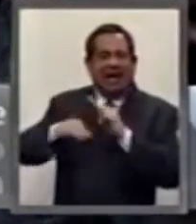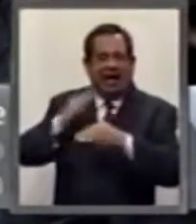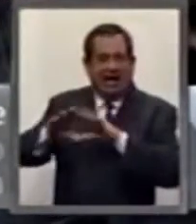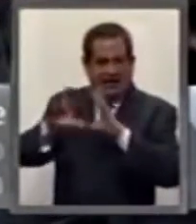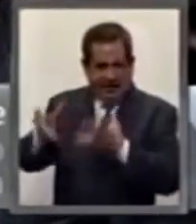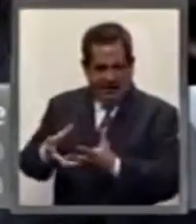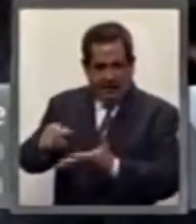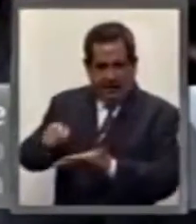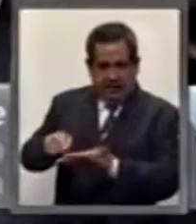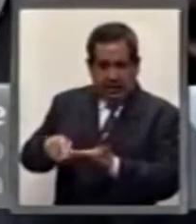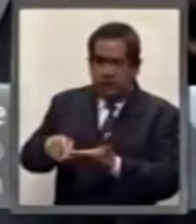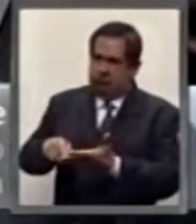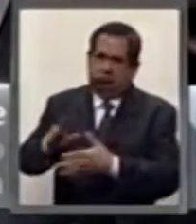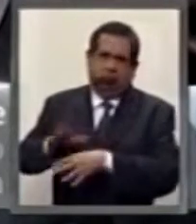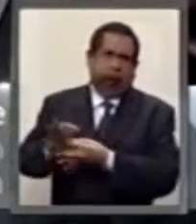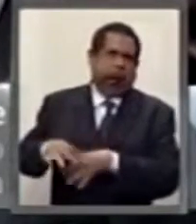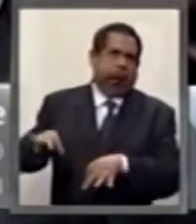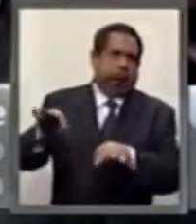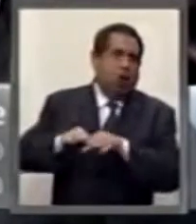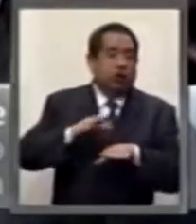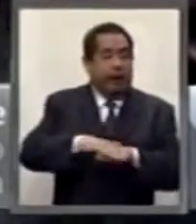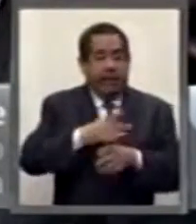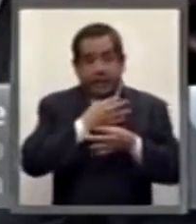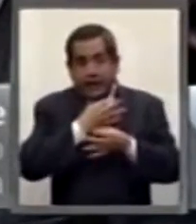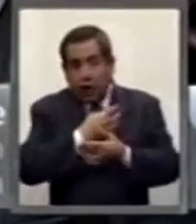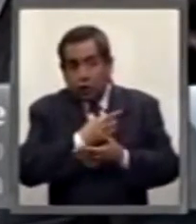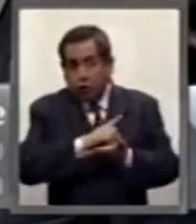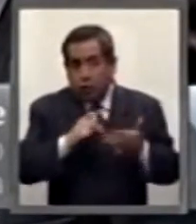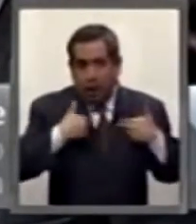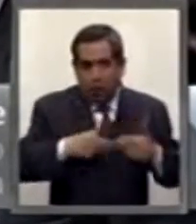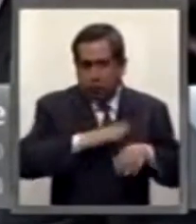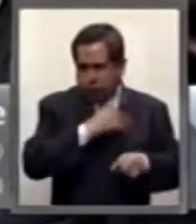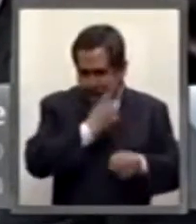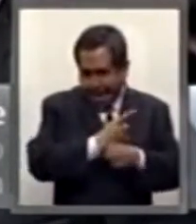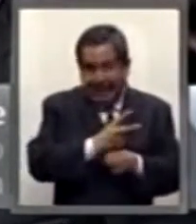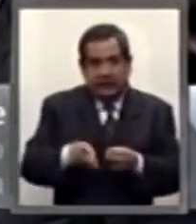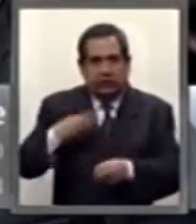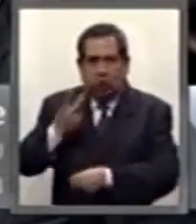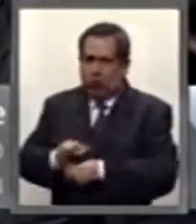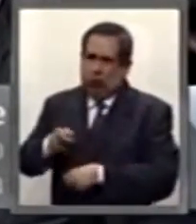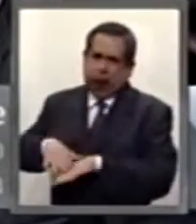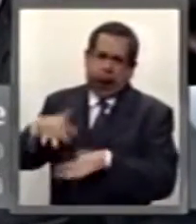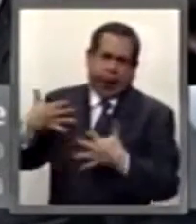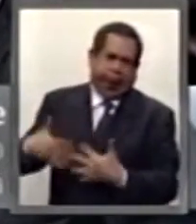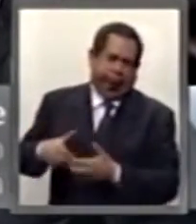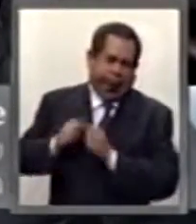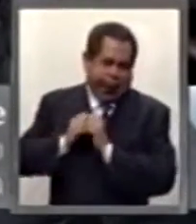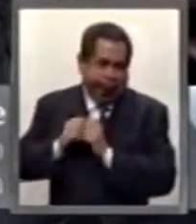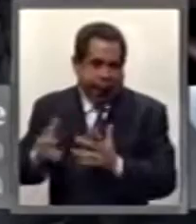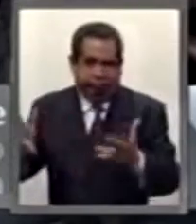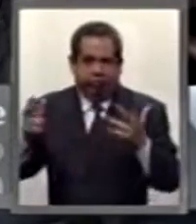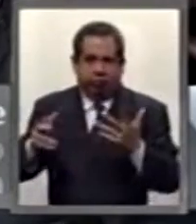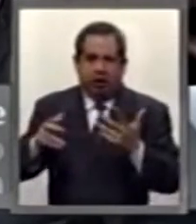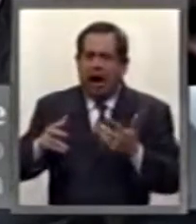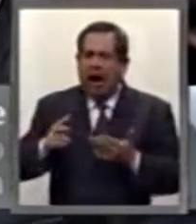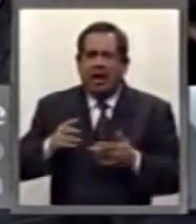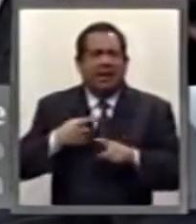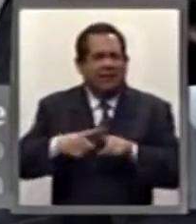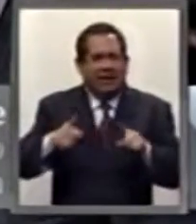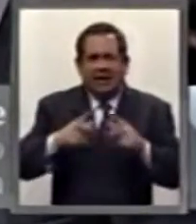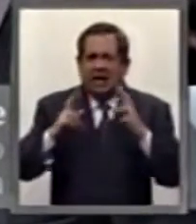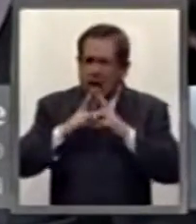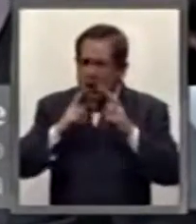más consensuado después de la Declaración de los Derechos Humanos. Es una iniciativa ciudadana desvinculada de creencias